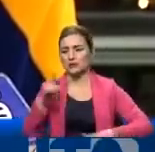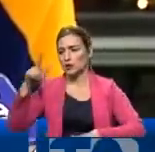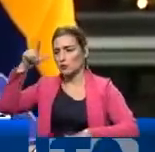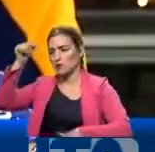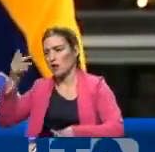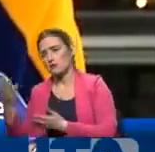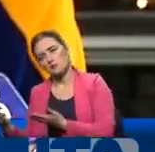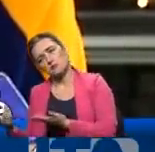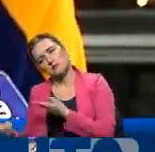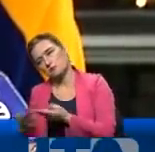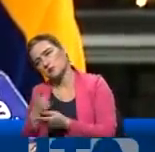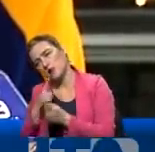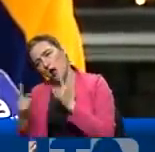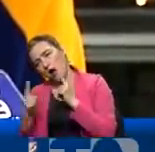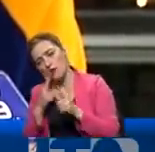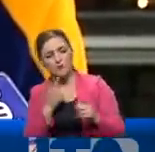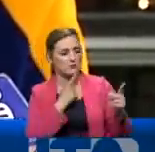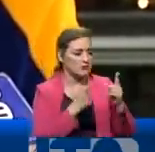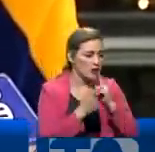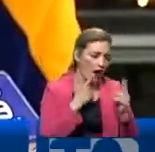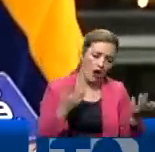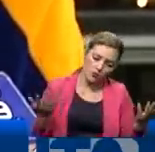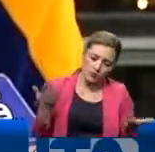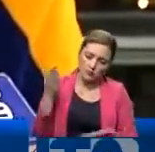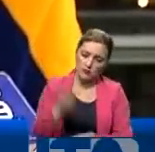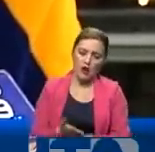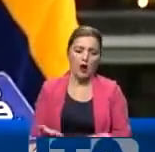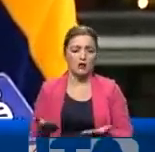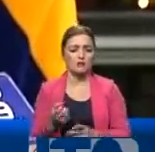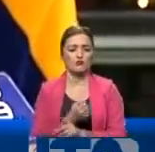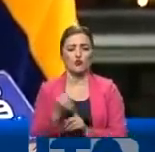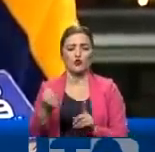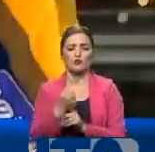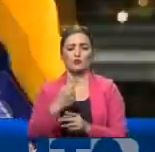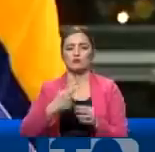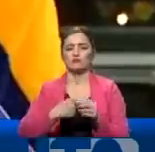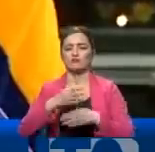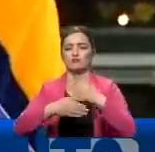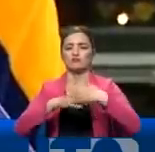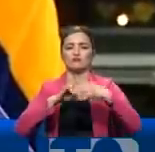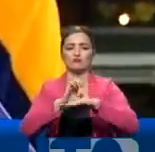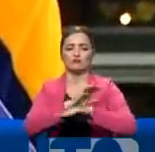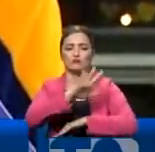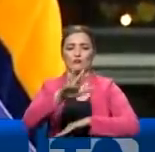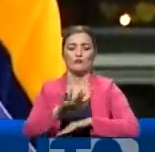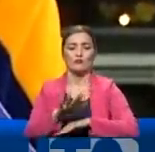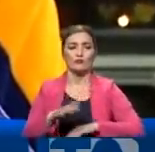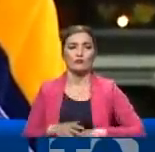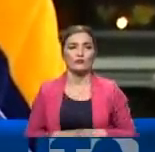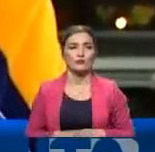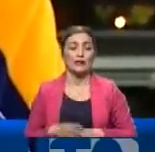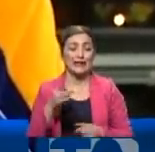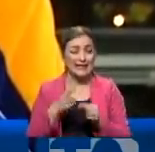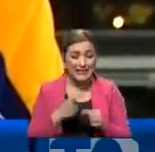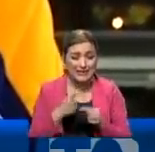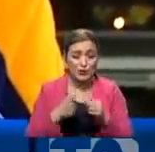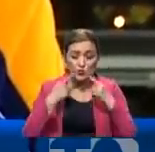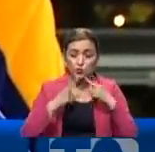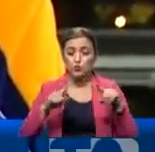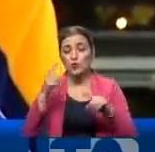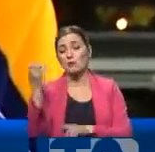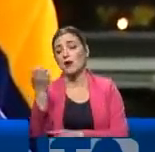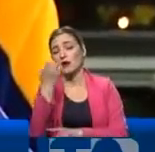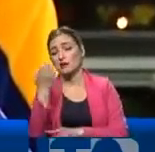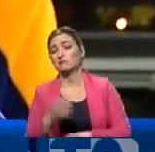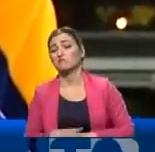y parar esta oleada de violencia que está soportando Quito y el país. He decretado en